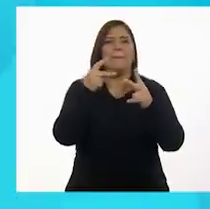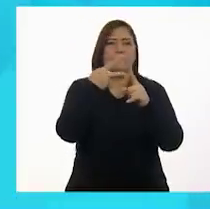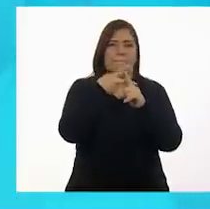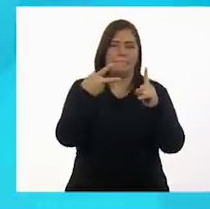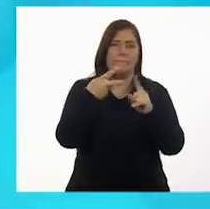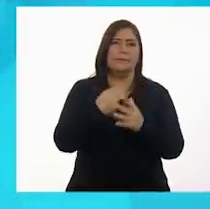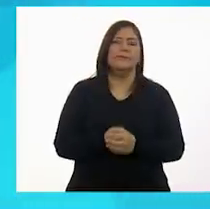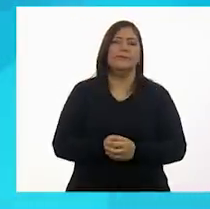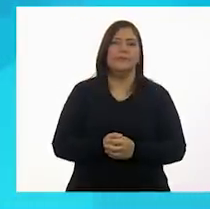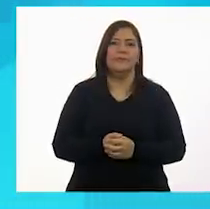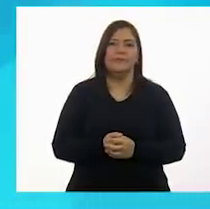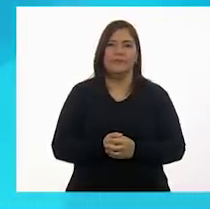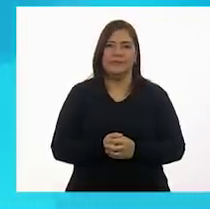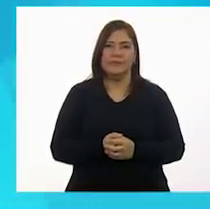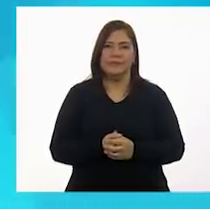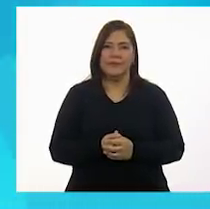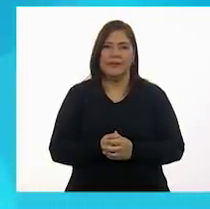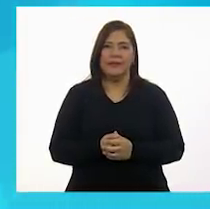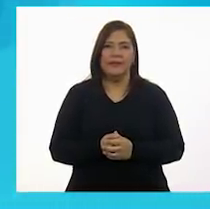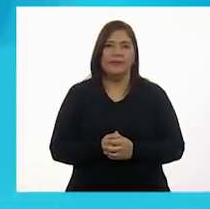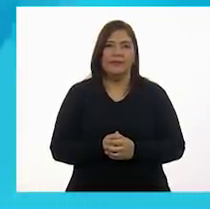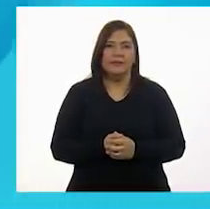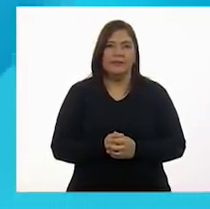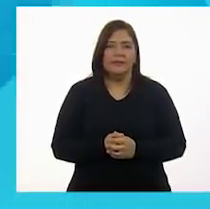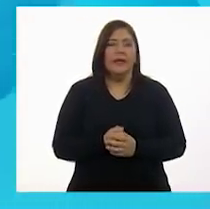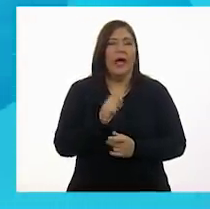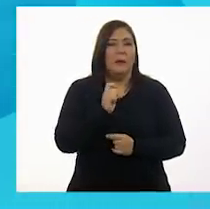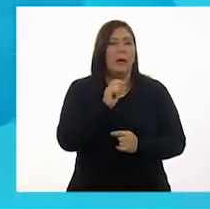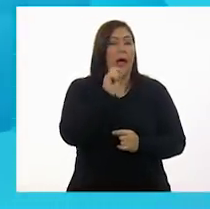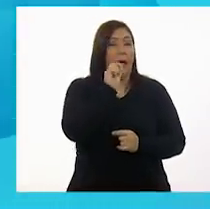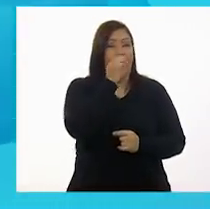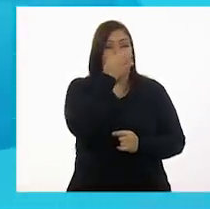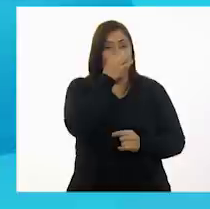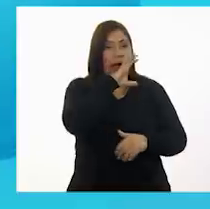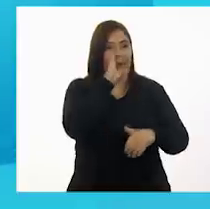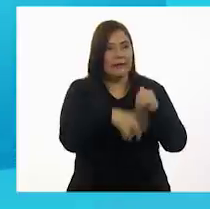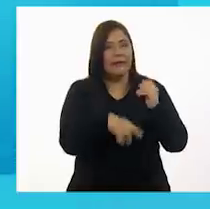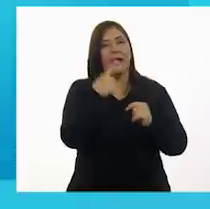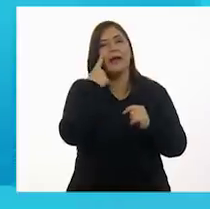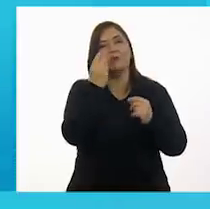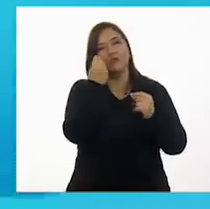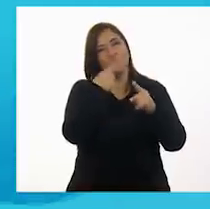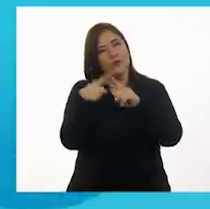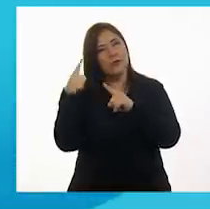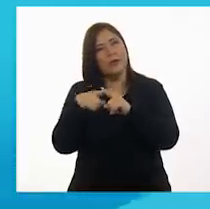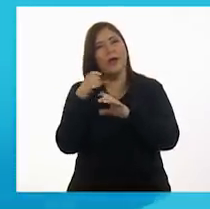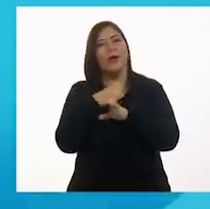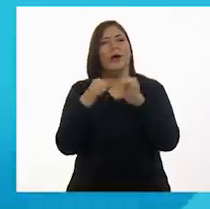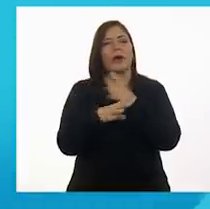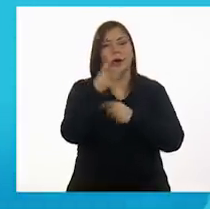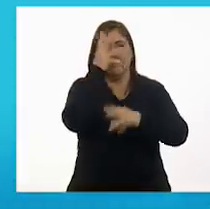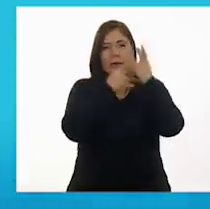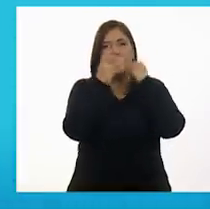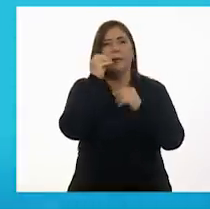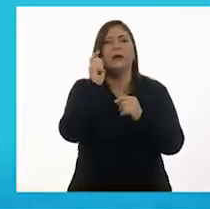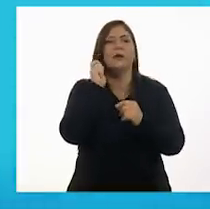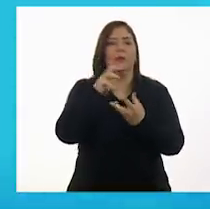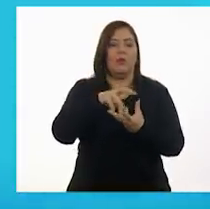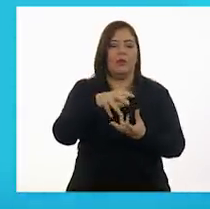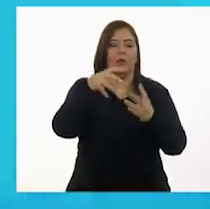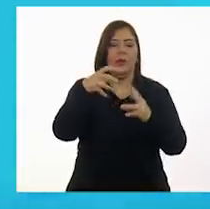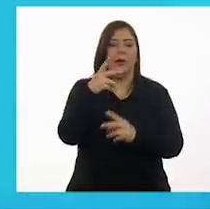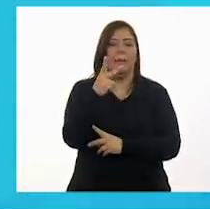casi terminamos. Ya casi y estamos terminamos. Aprendiendo. Muchas cosas, niñas y niños, acerca de los prismas. Una